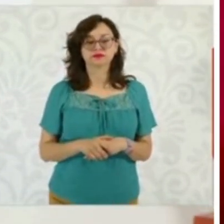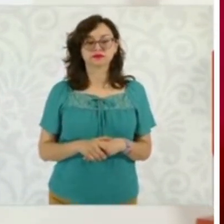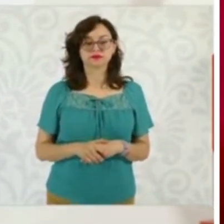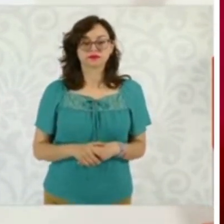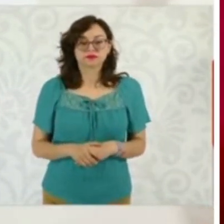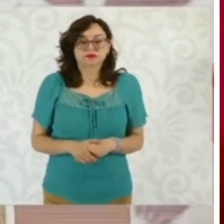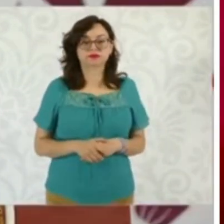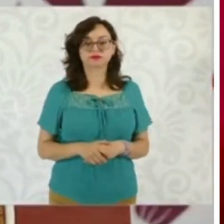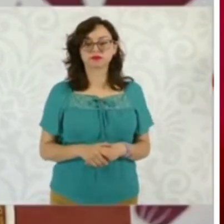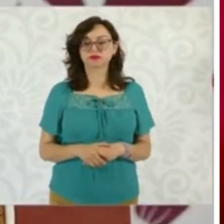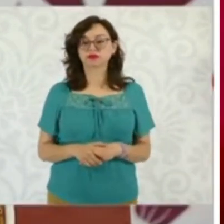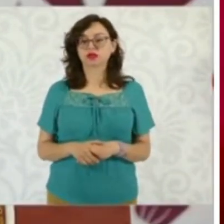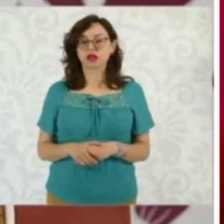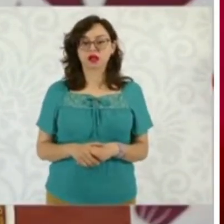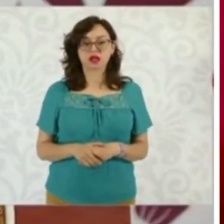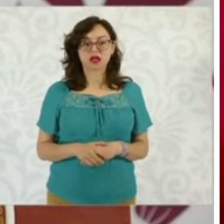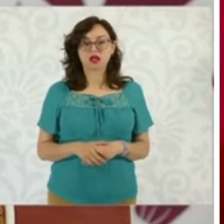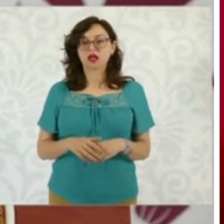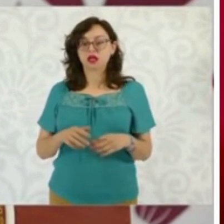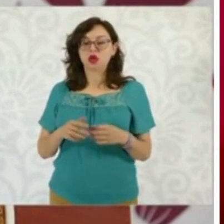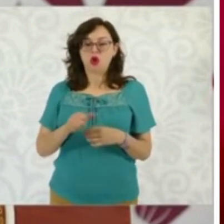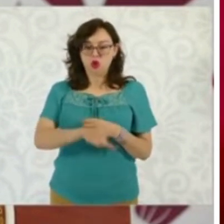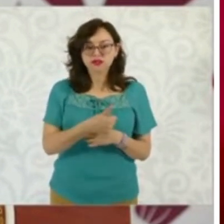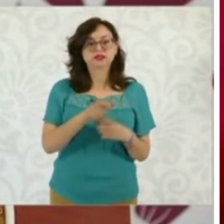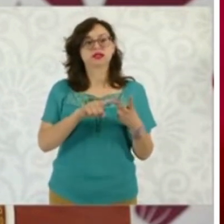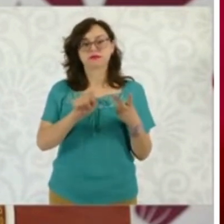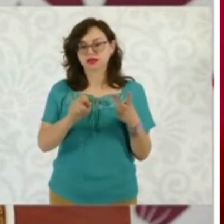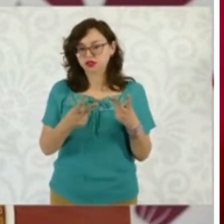Son los principales canales, ¿no? El 22, 14 y 11.